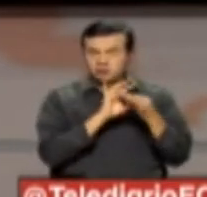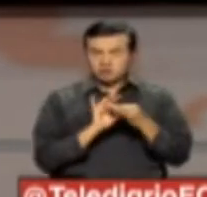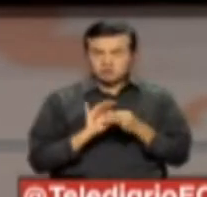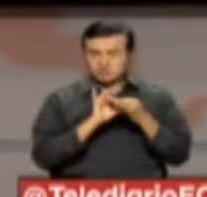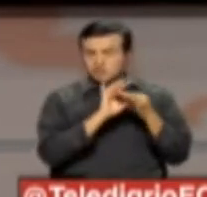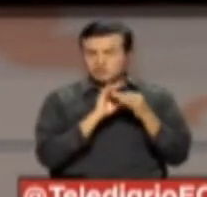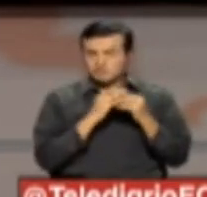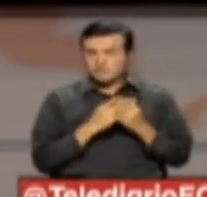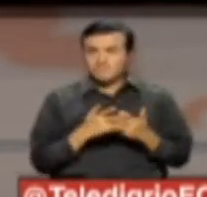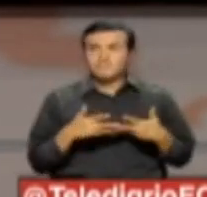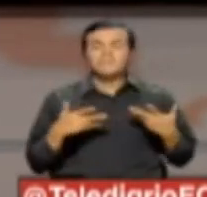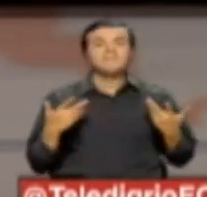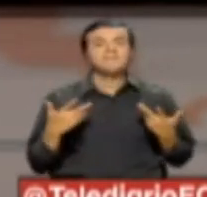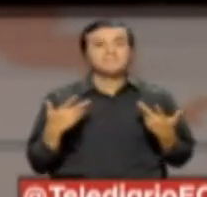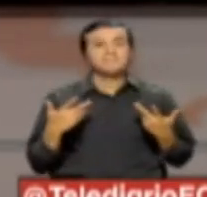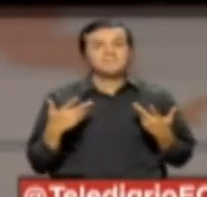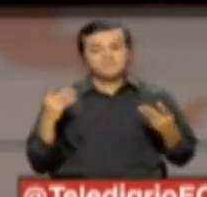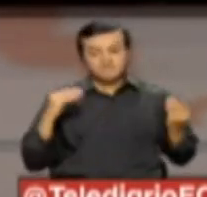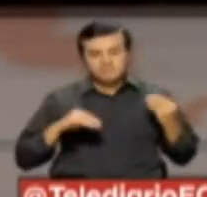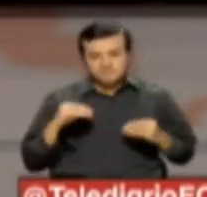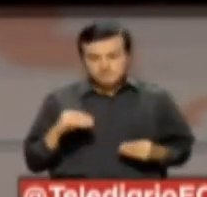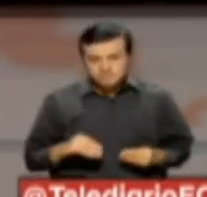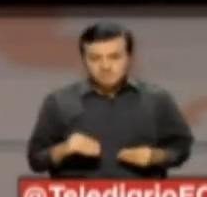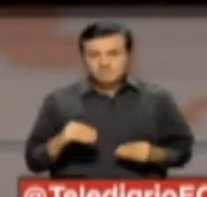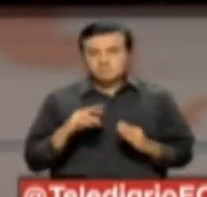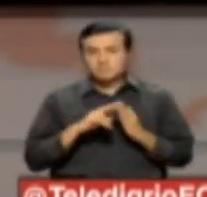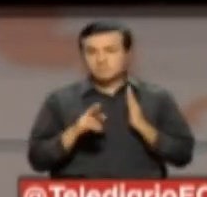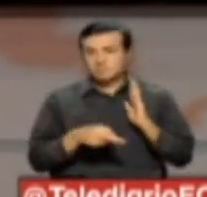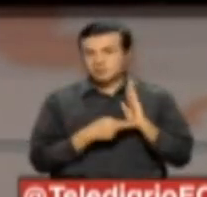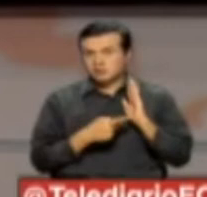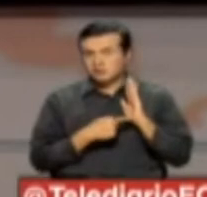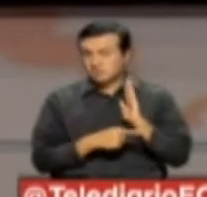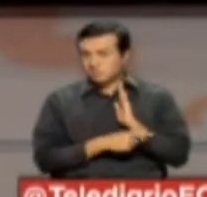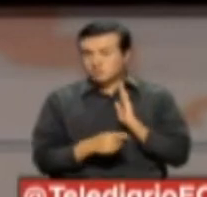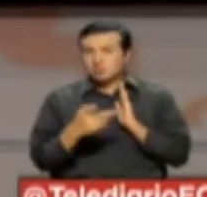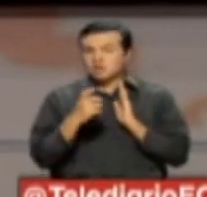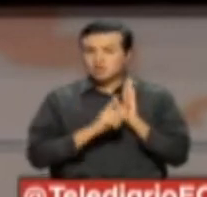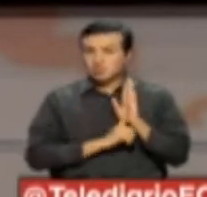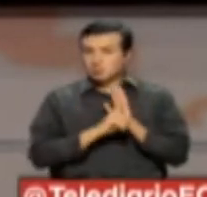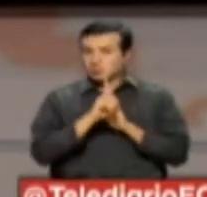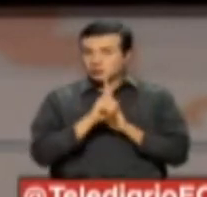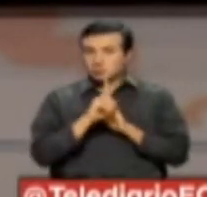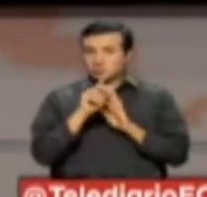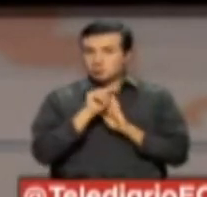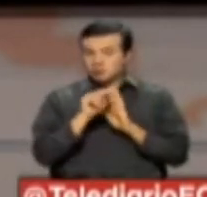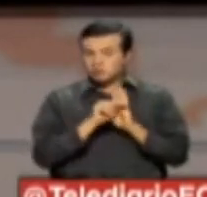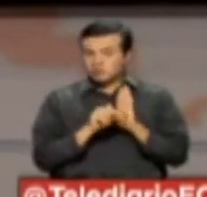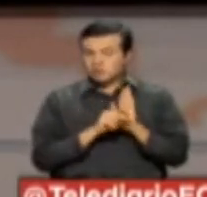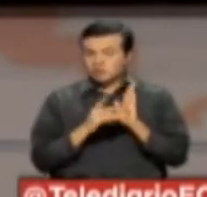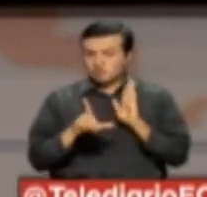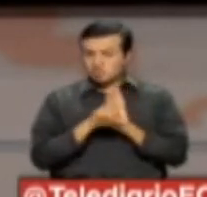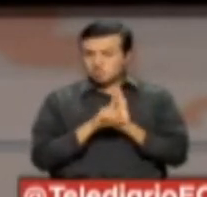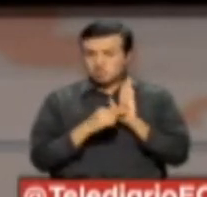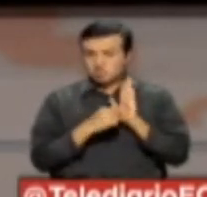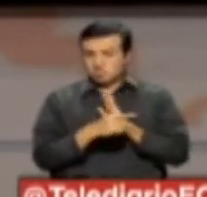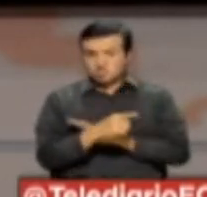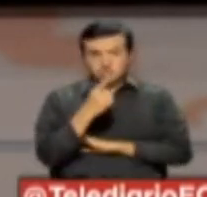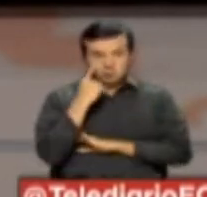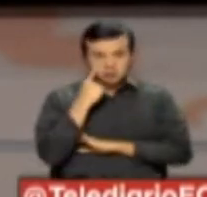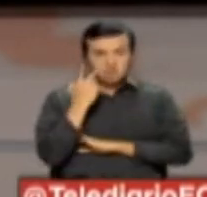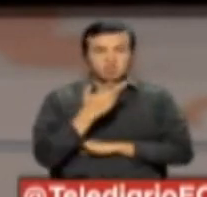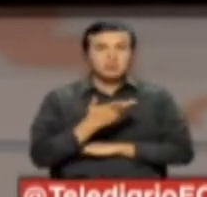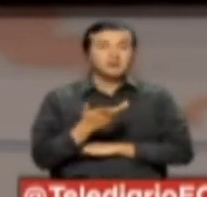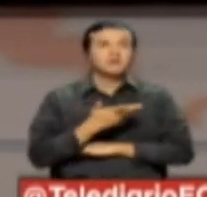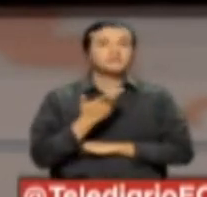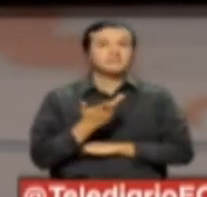que la construcción de este reglamento que busca desarrollar justamente las normas establecidas en la ley sea de una forma